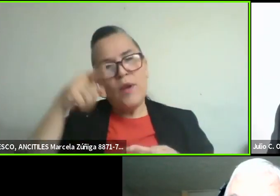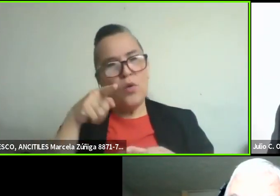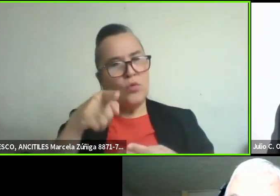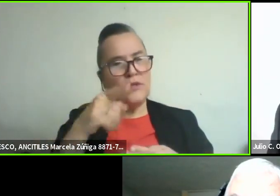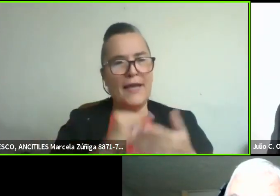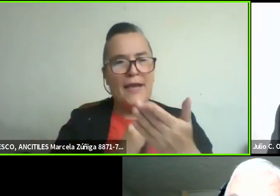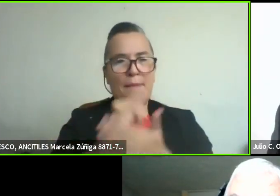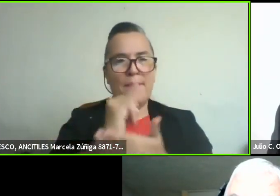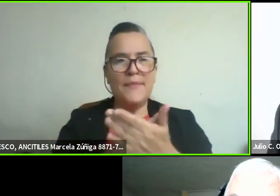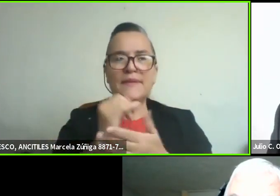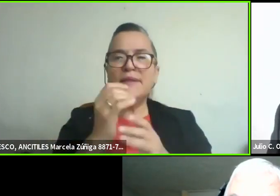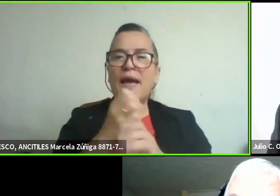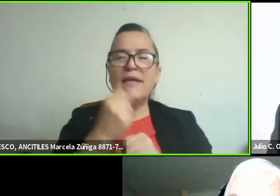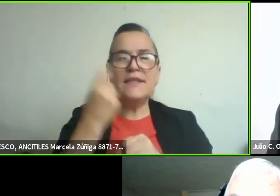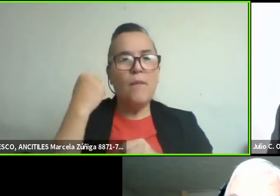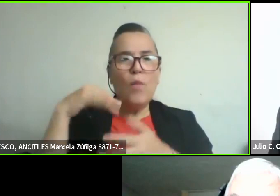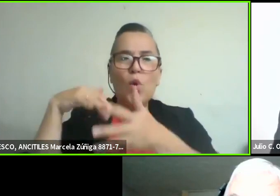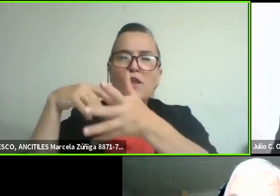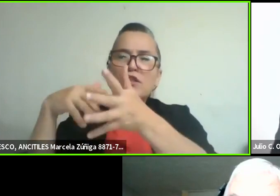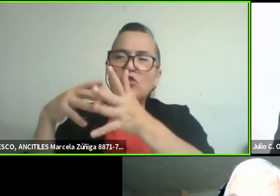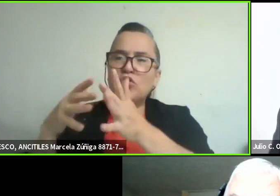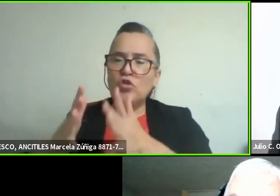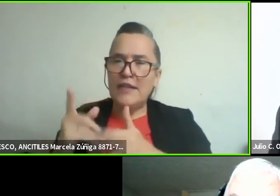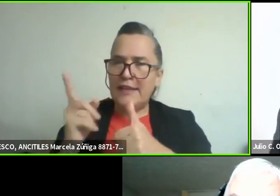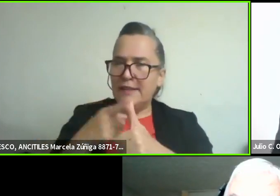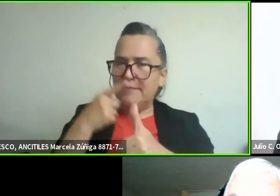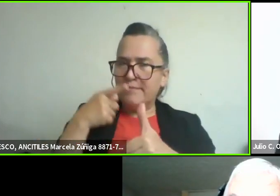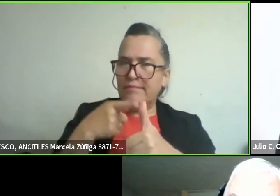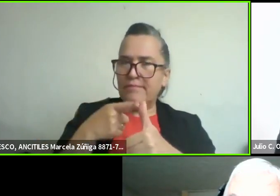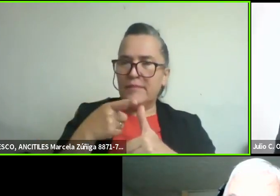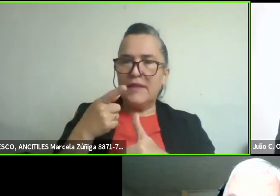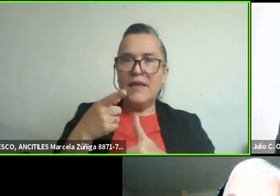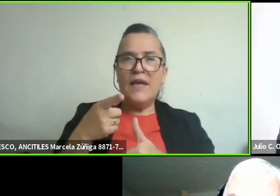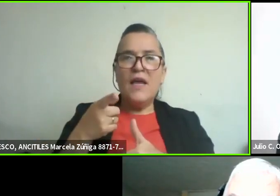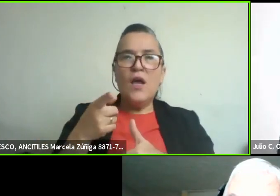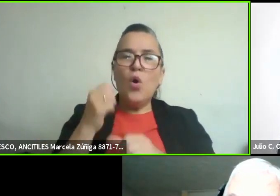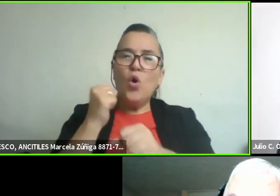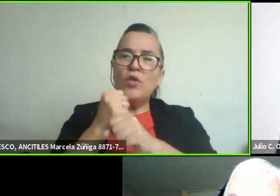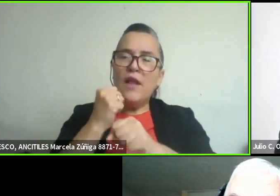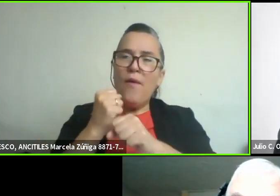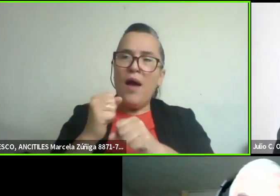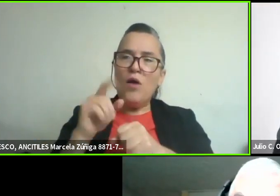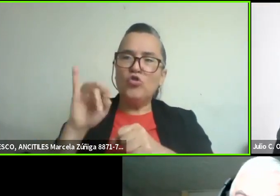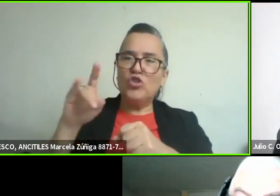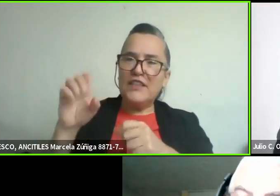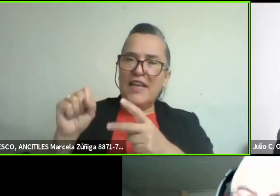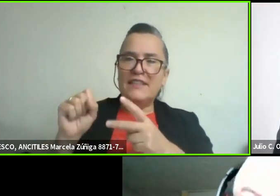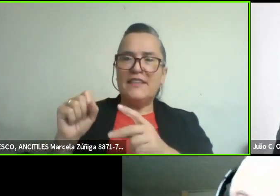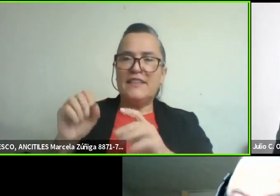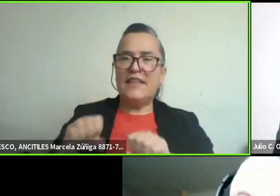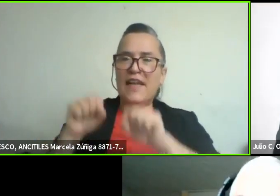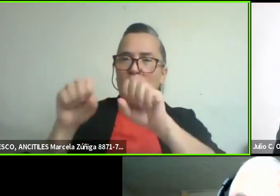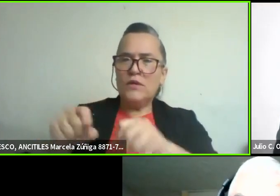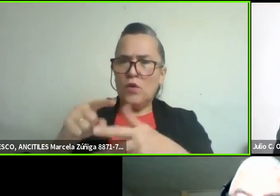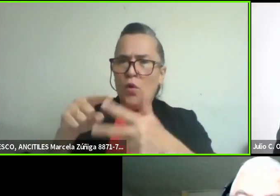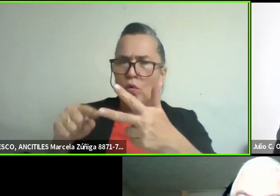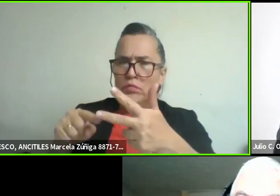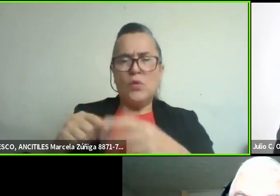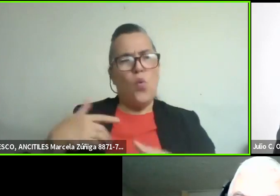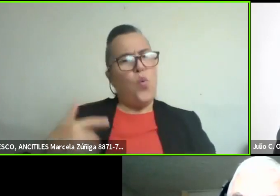investigación realizada por los estudiantes principalmente en sus tesis o trabajos de grabaciones es fundamental es